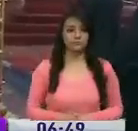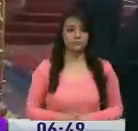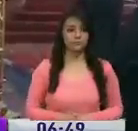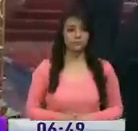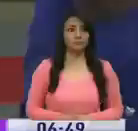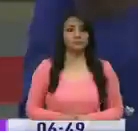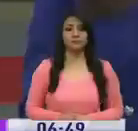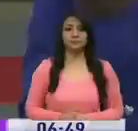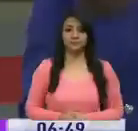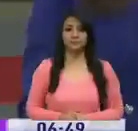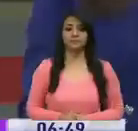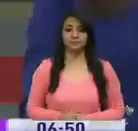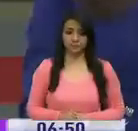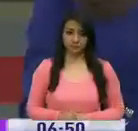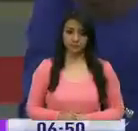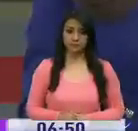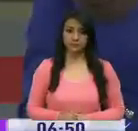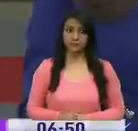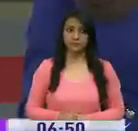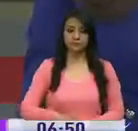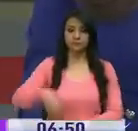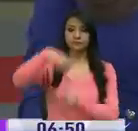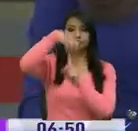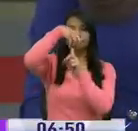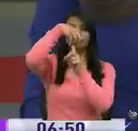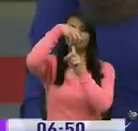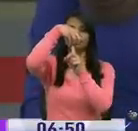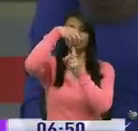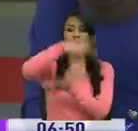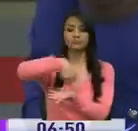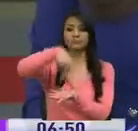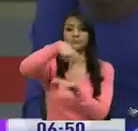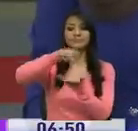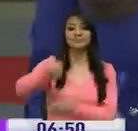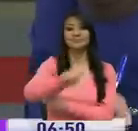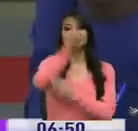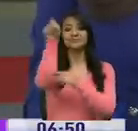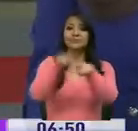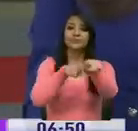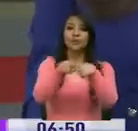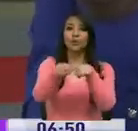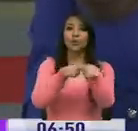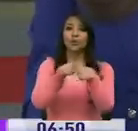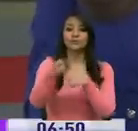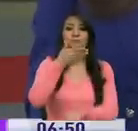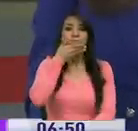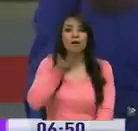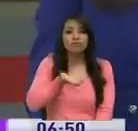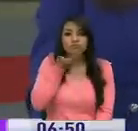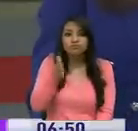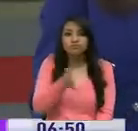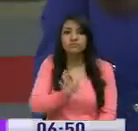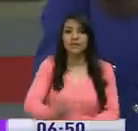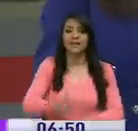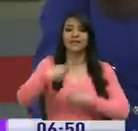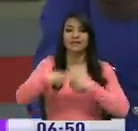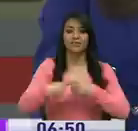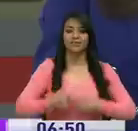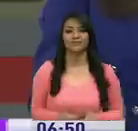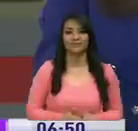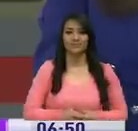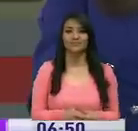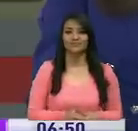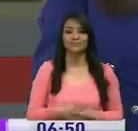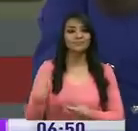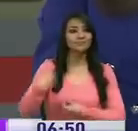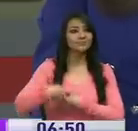rocero y San Antonio de pichincha fue la parroquia ganadora del concurso anual de la mejor fanesca de Quito eser taven contó con